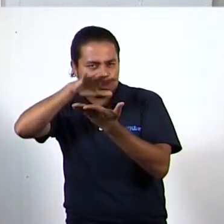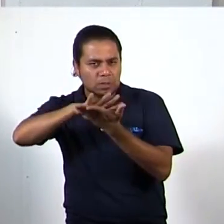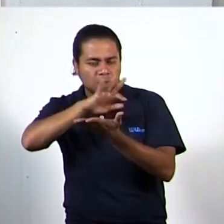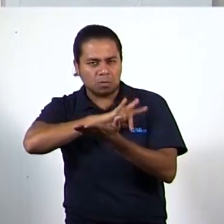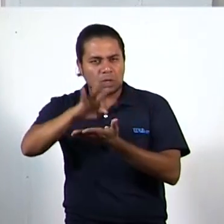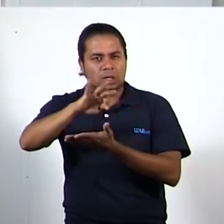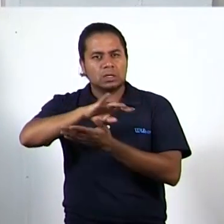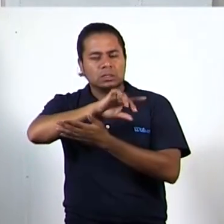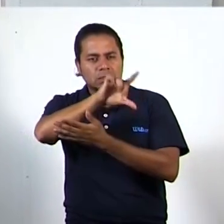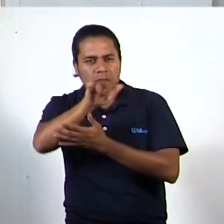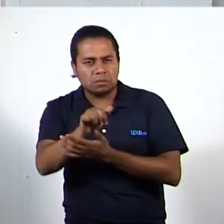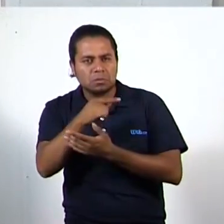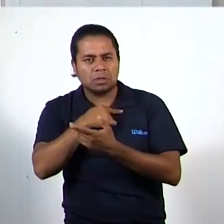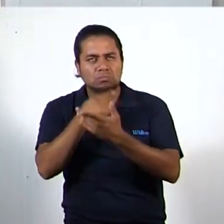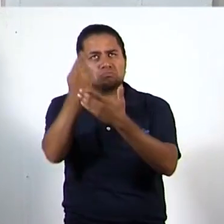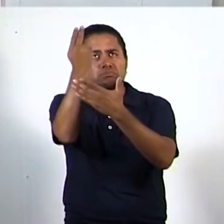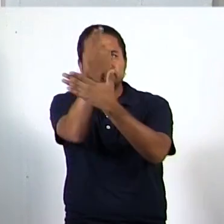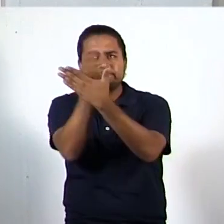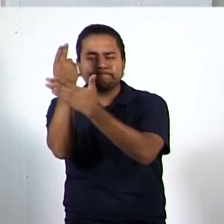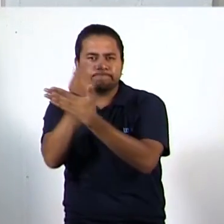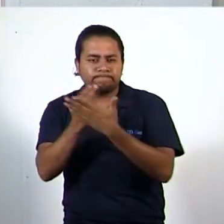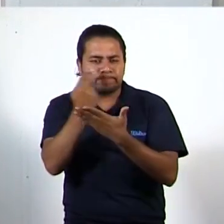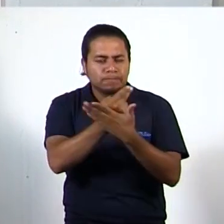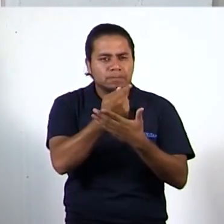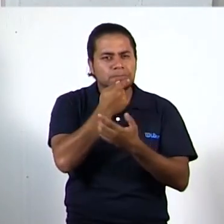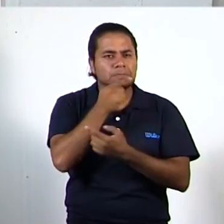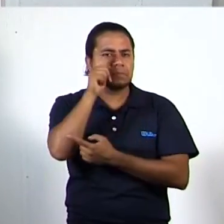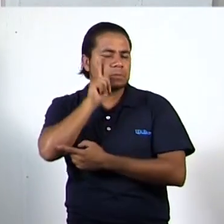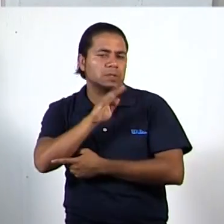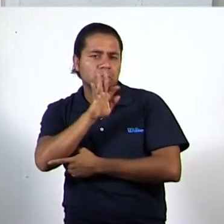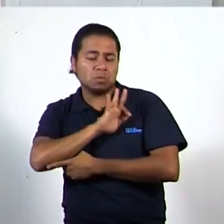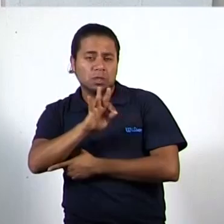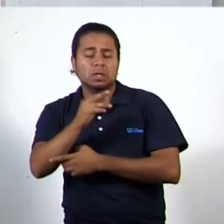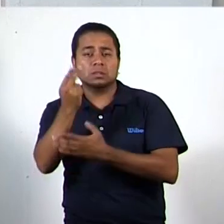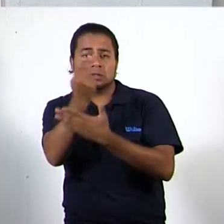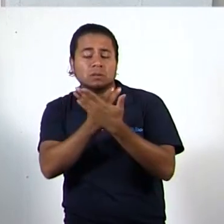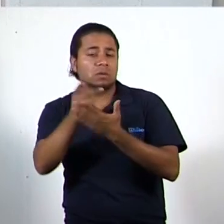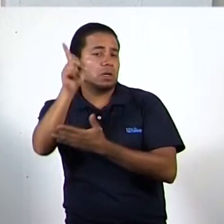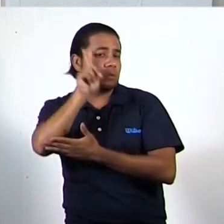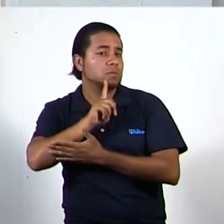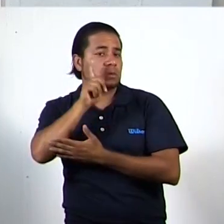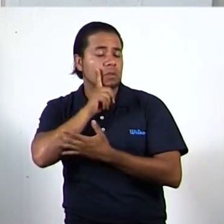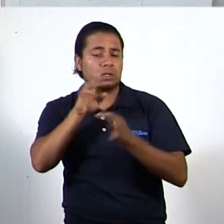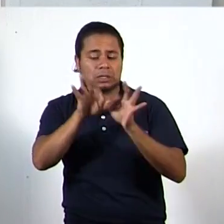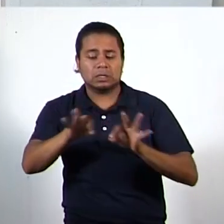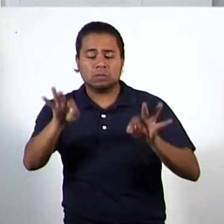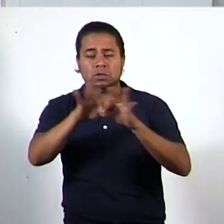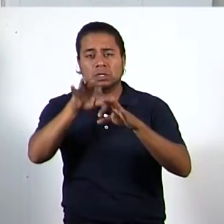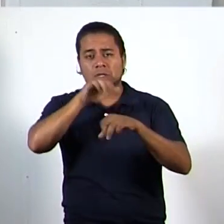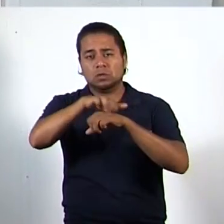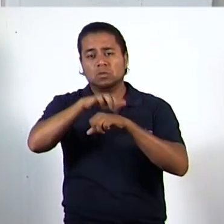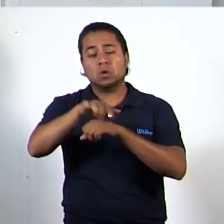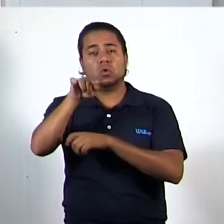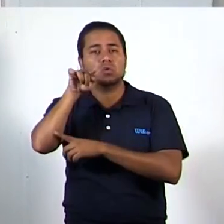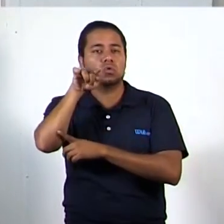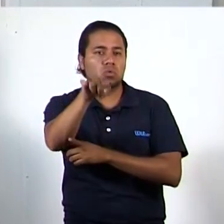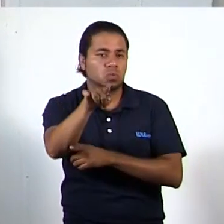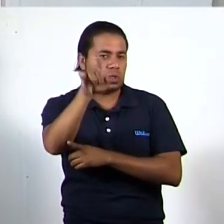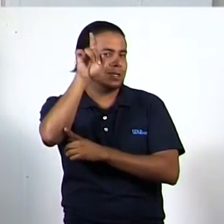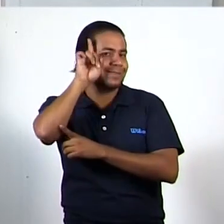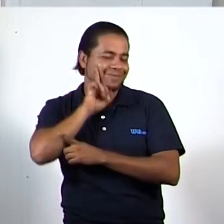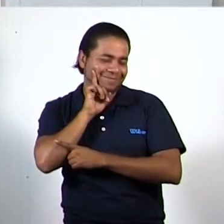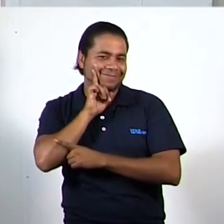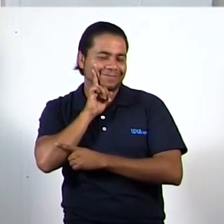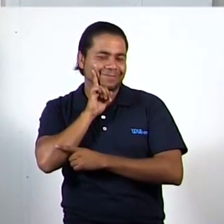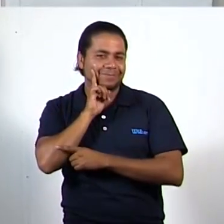mapa parecido. En caso de que seas alguna niña, pues puedes dibujar también como el número más importante, que eres tú, una niña.